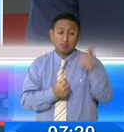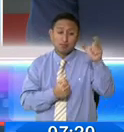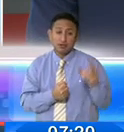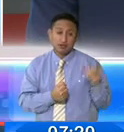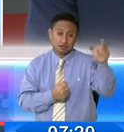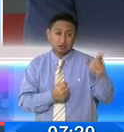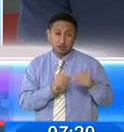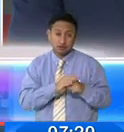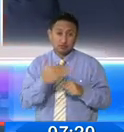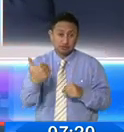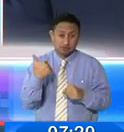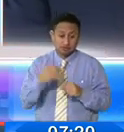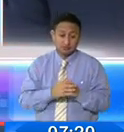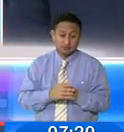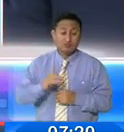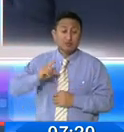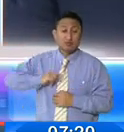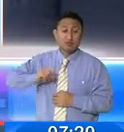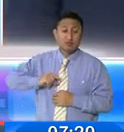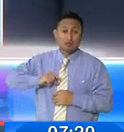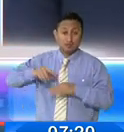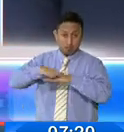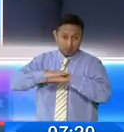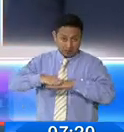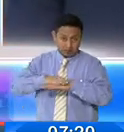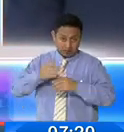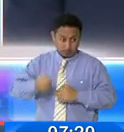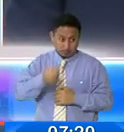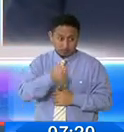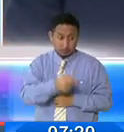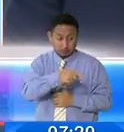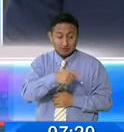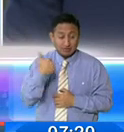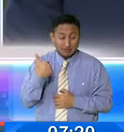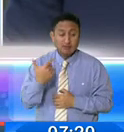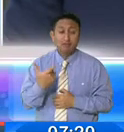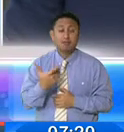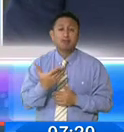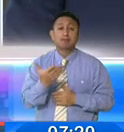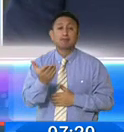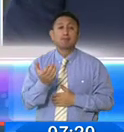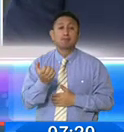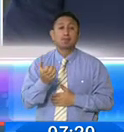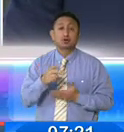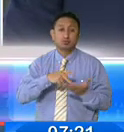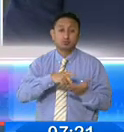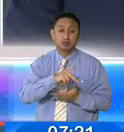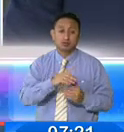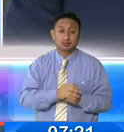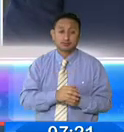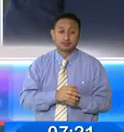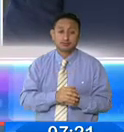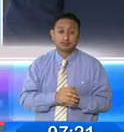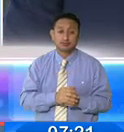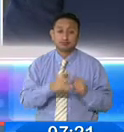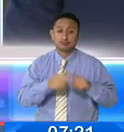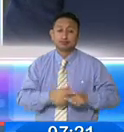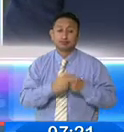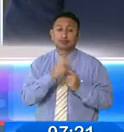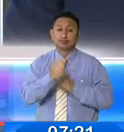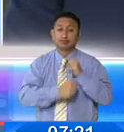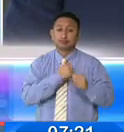que ganan el salario básico tengan un bono, tengan una compensación que se pagará a comienzos del